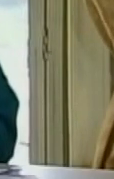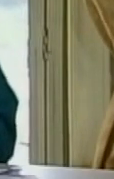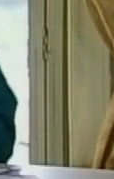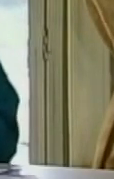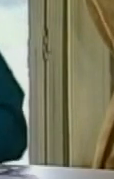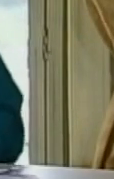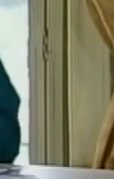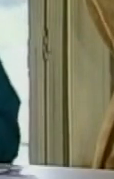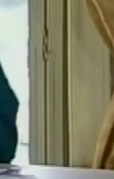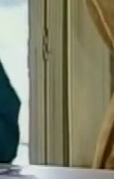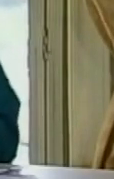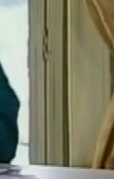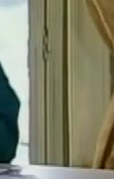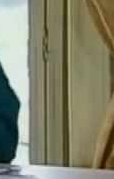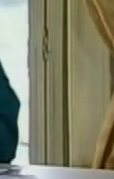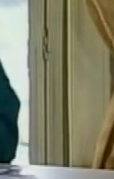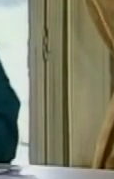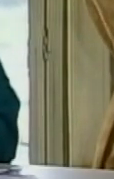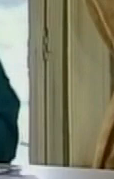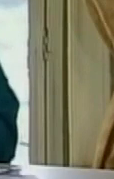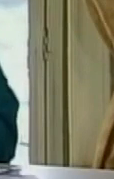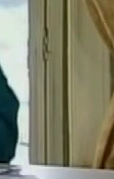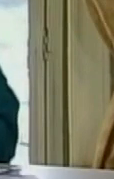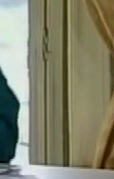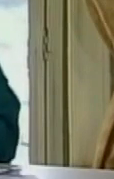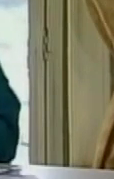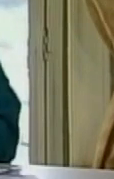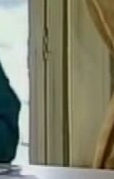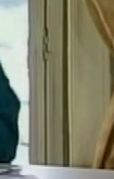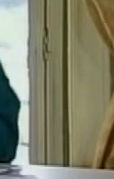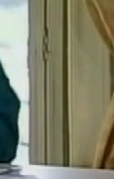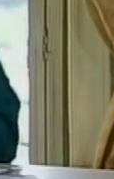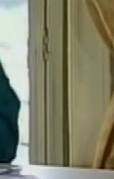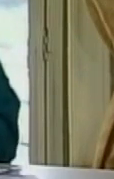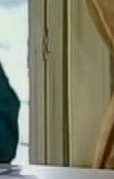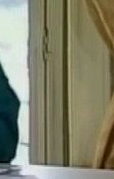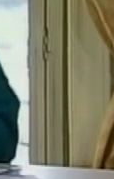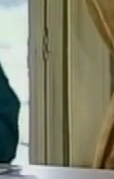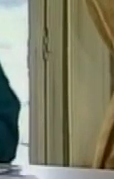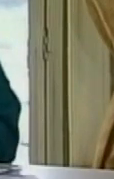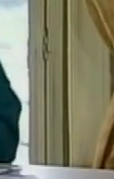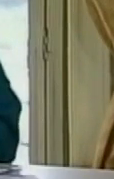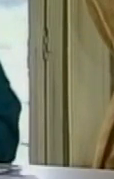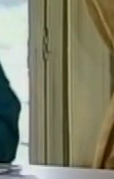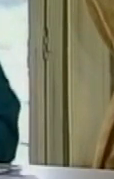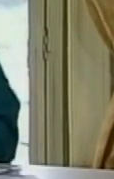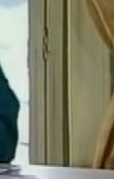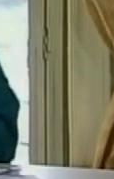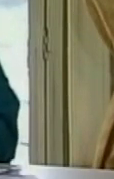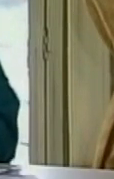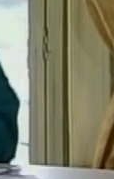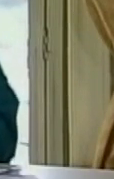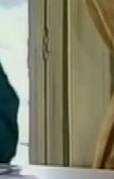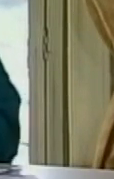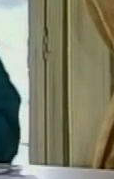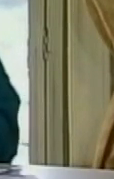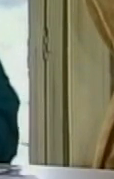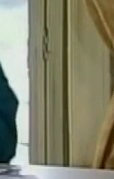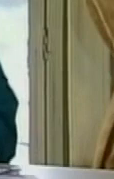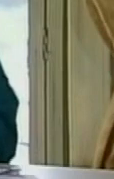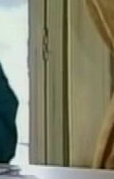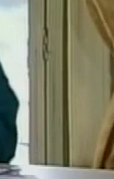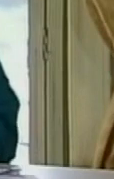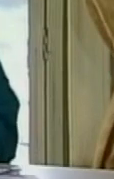al Movimiento Bolivariano de Familia, a la OVE, a la Federación Venezolana de Estudiantes de Educación